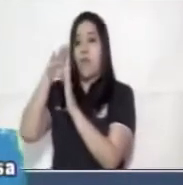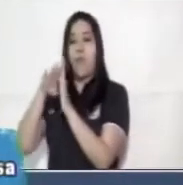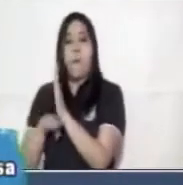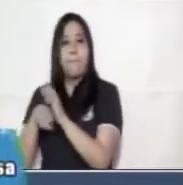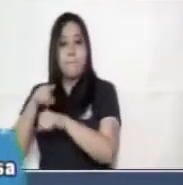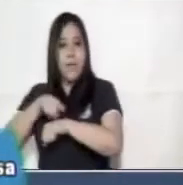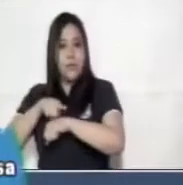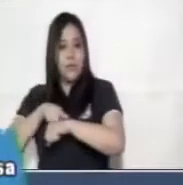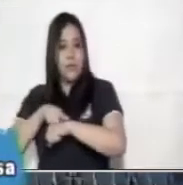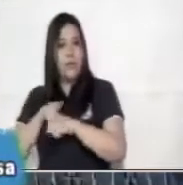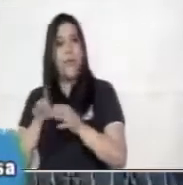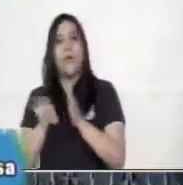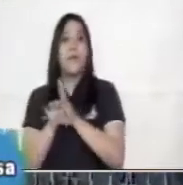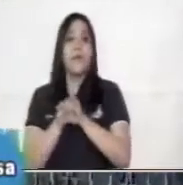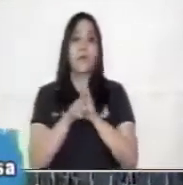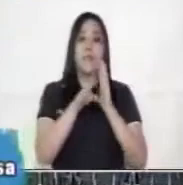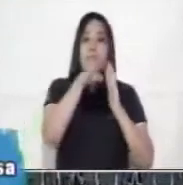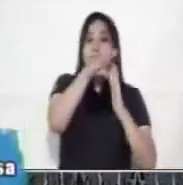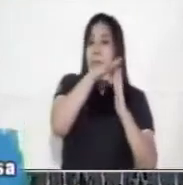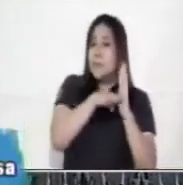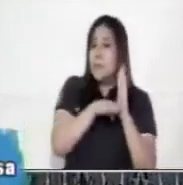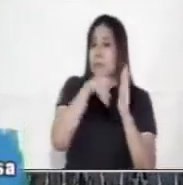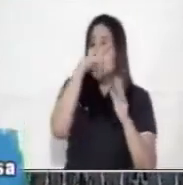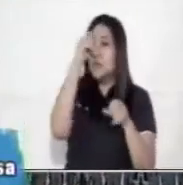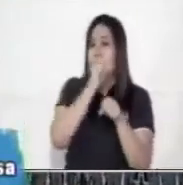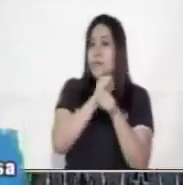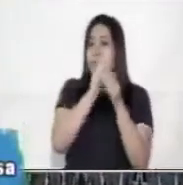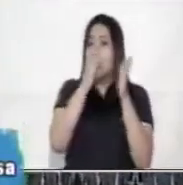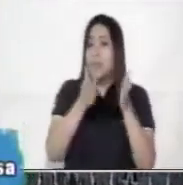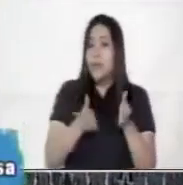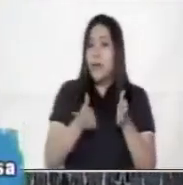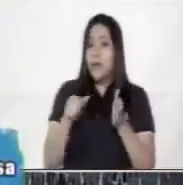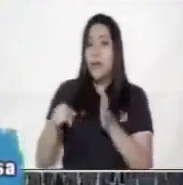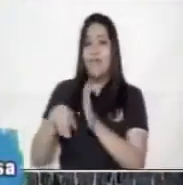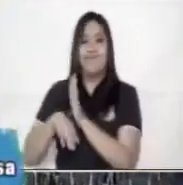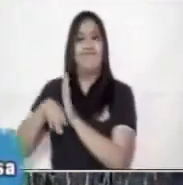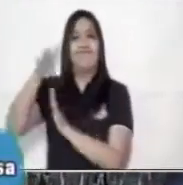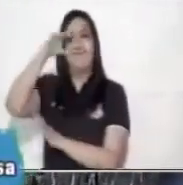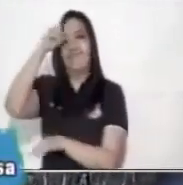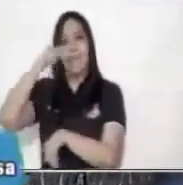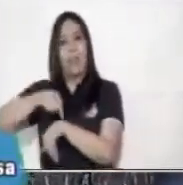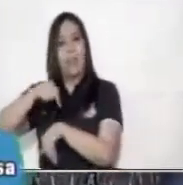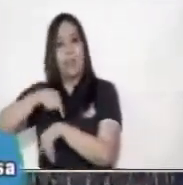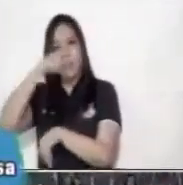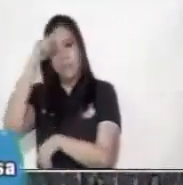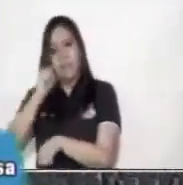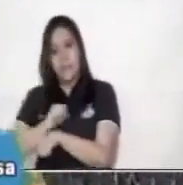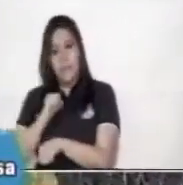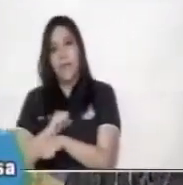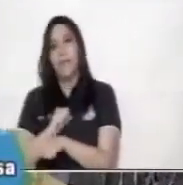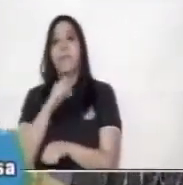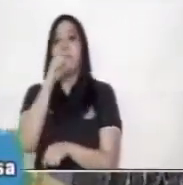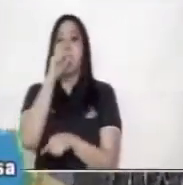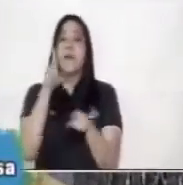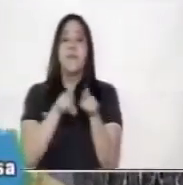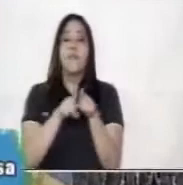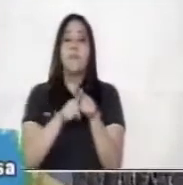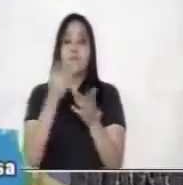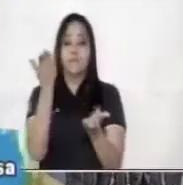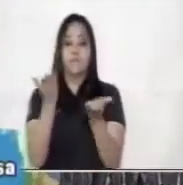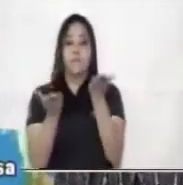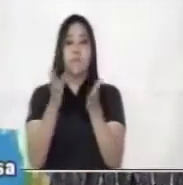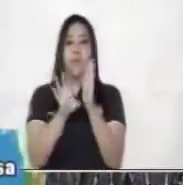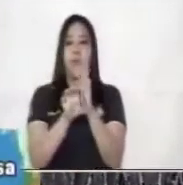hay menos trabajadores se van a tardar más tiempo. Vemos también la cantidad de